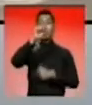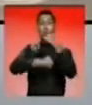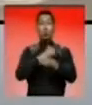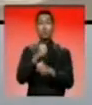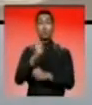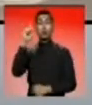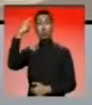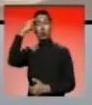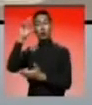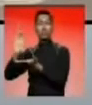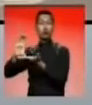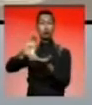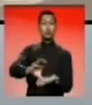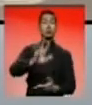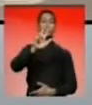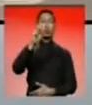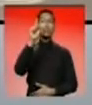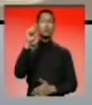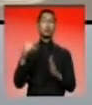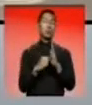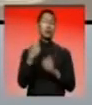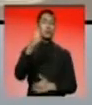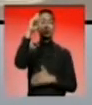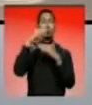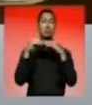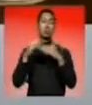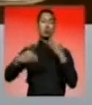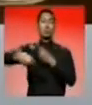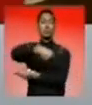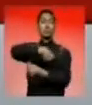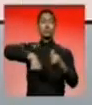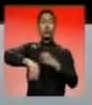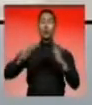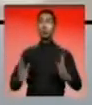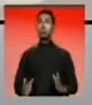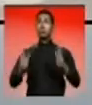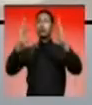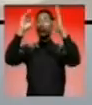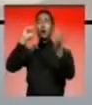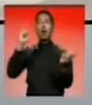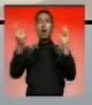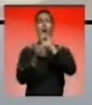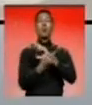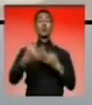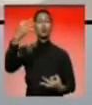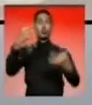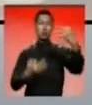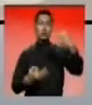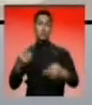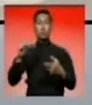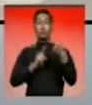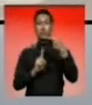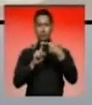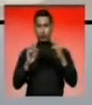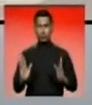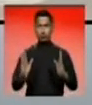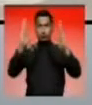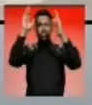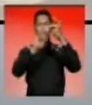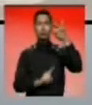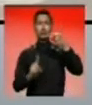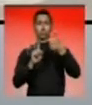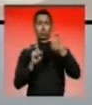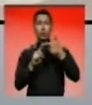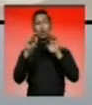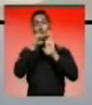invertido más de 3.000 millones de dólares en la reforma del sistema judicial en 4 ámbitos. Infraestructura, normas procesales, carrera